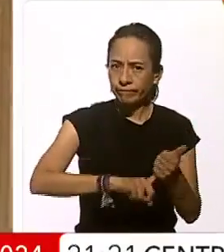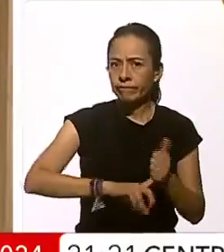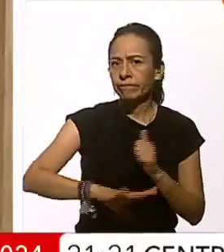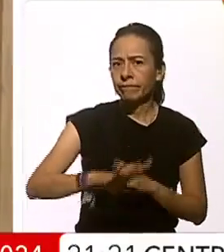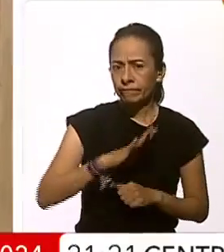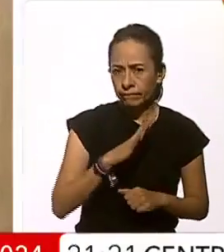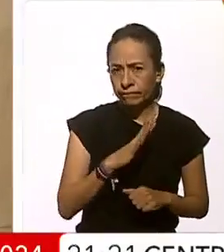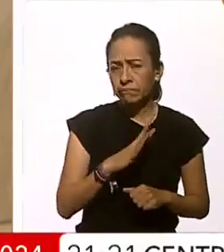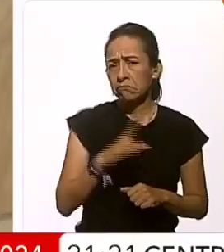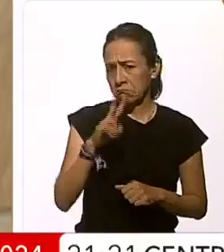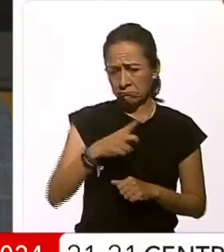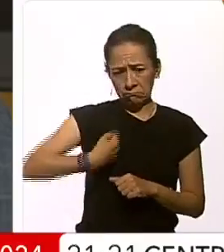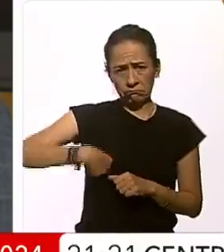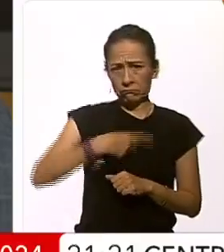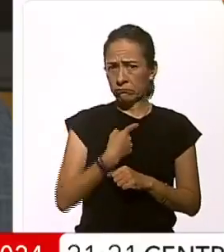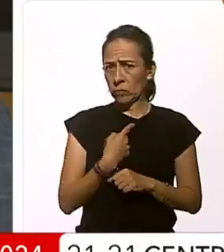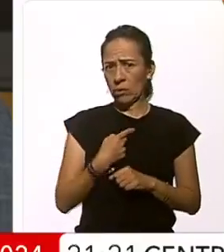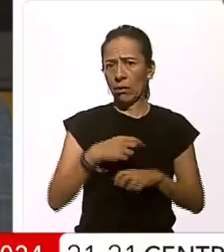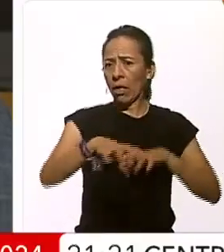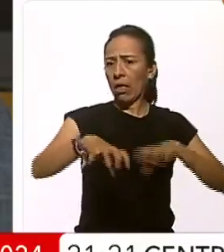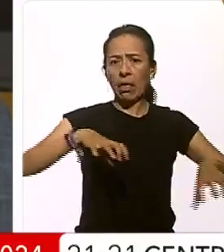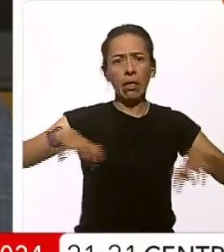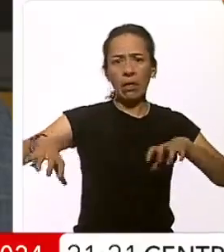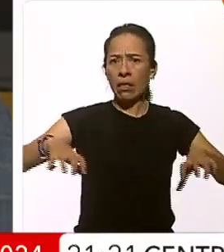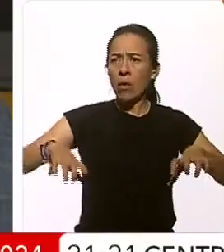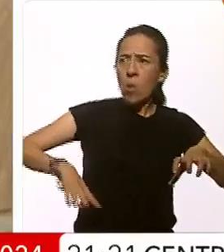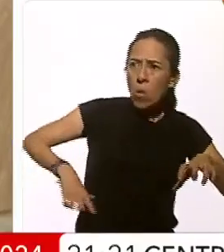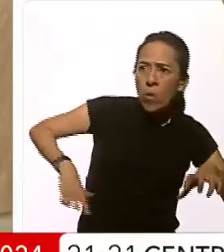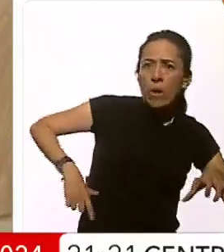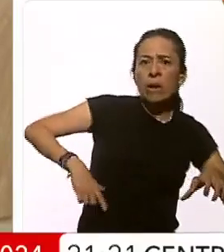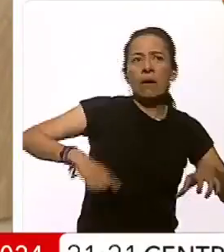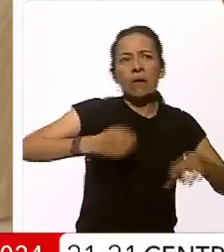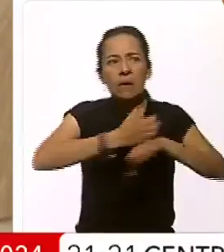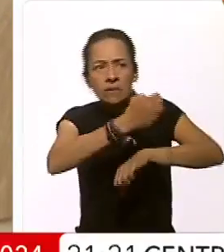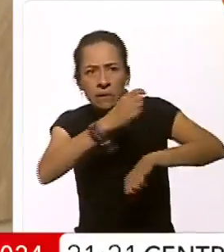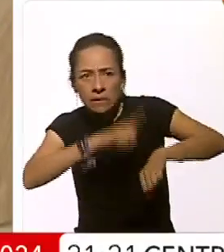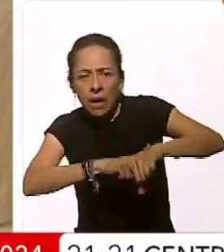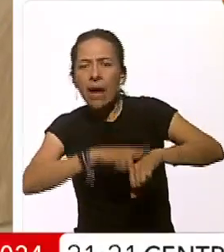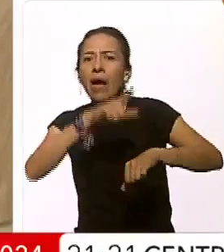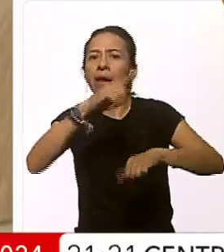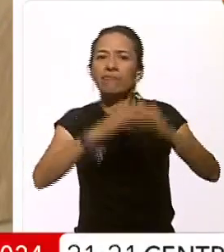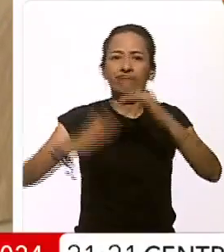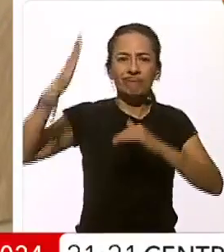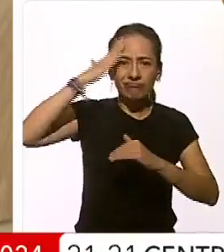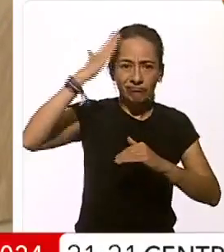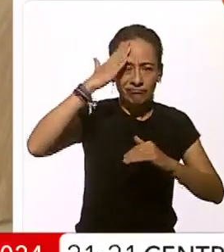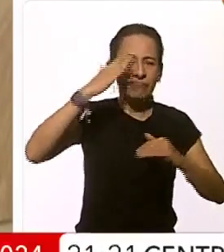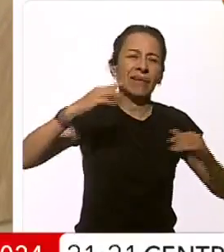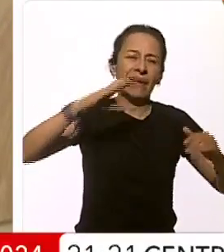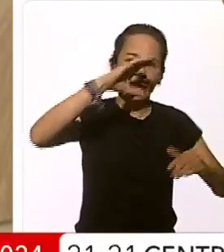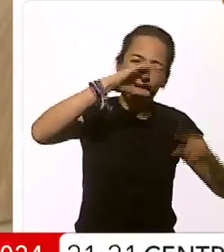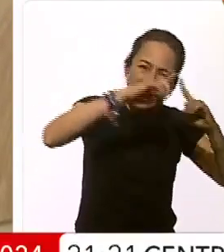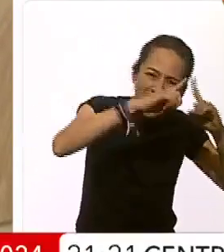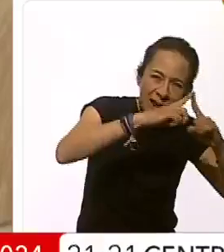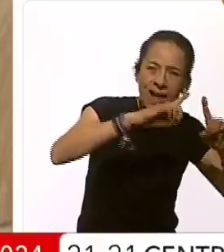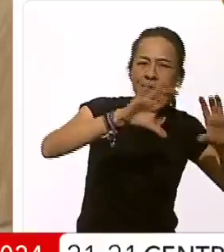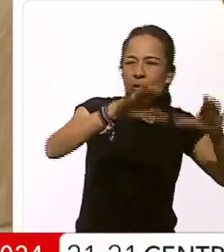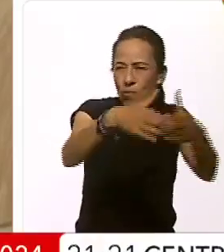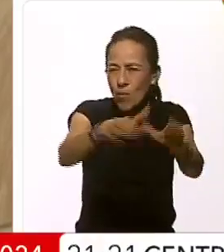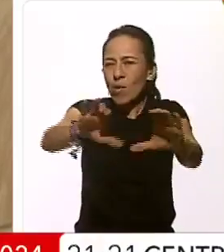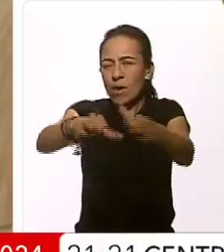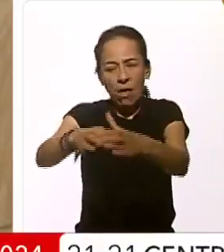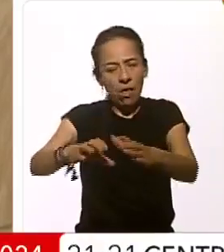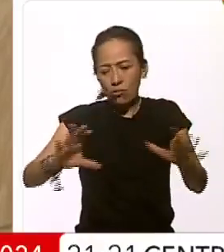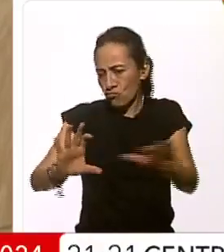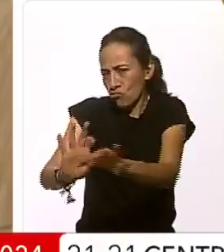trabajado como un solo equipo entre los gobiernos estatales, las autoridades eclesiásticas, las propias comunidades, que ustedes saben